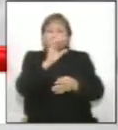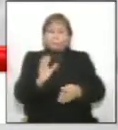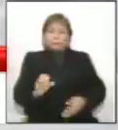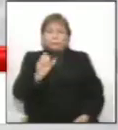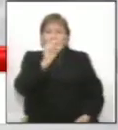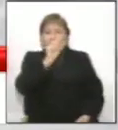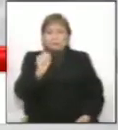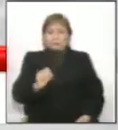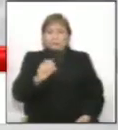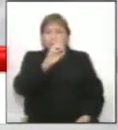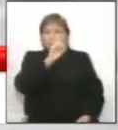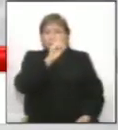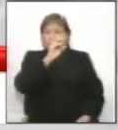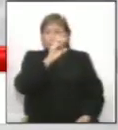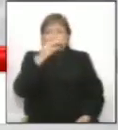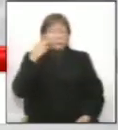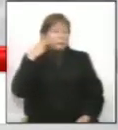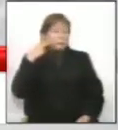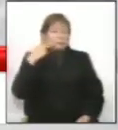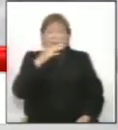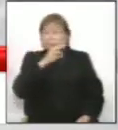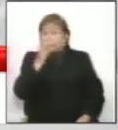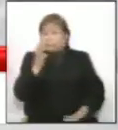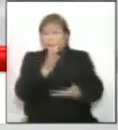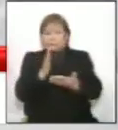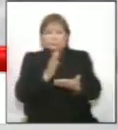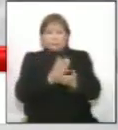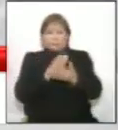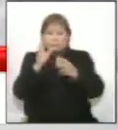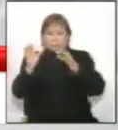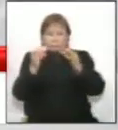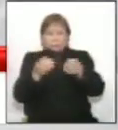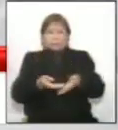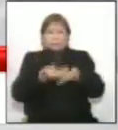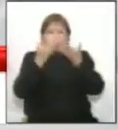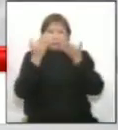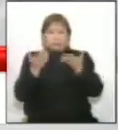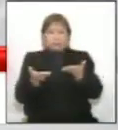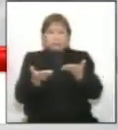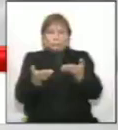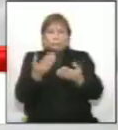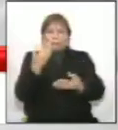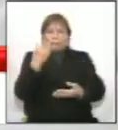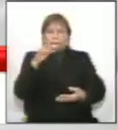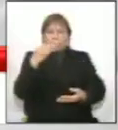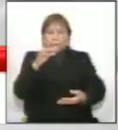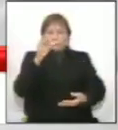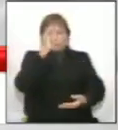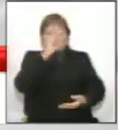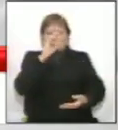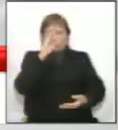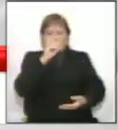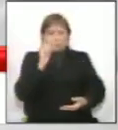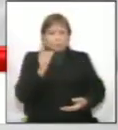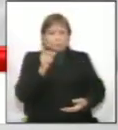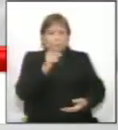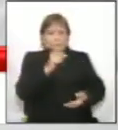selva la problemática que vive y trasladarlo. Y siempre hemos buscado con todos